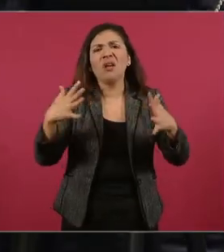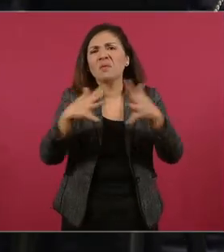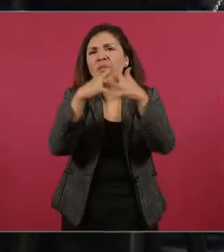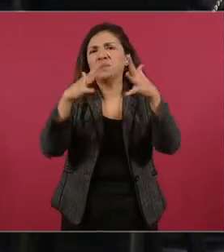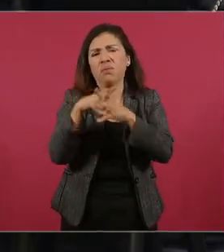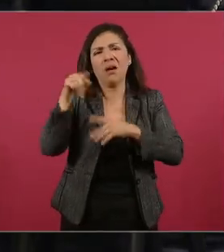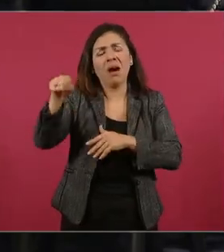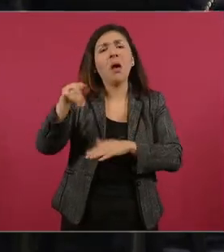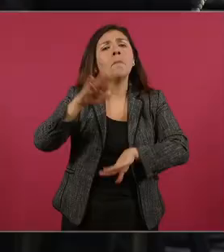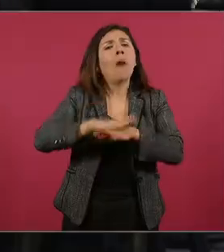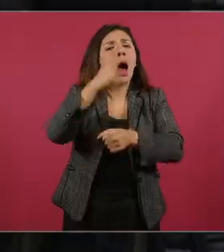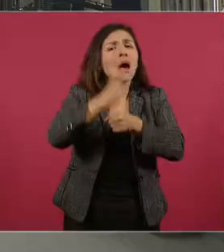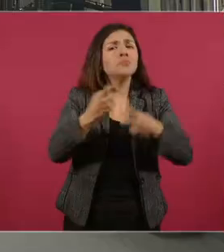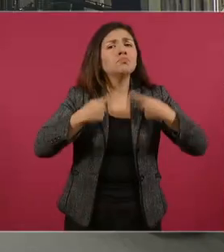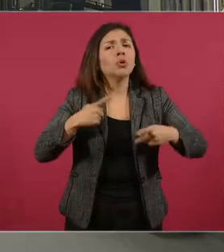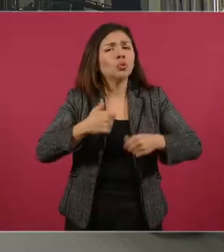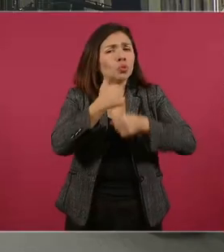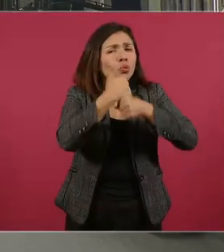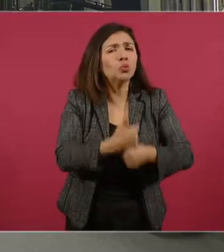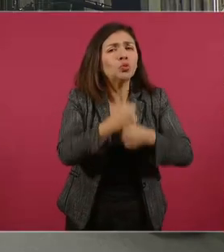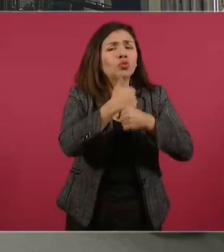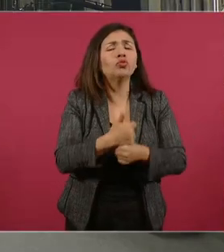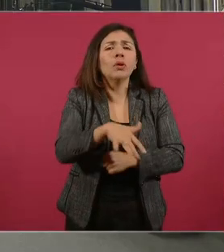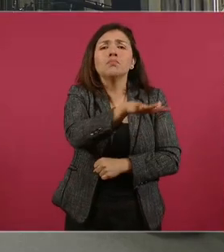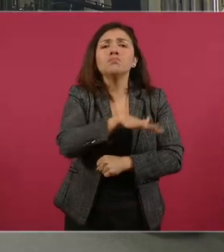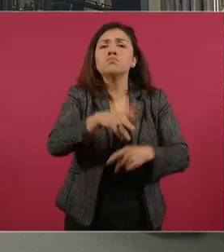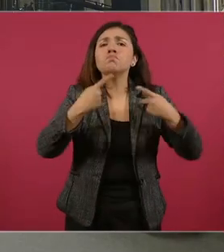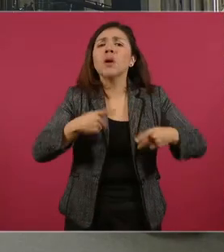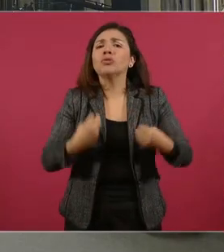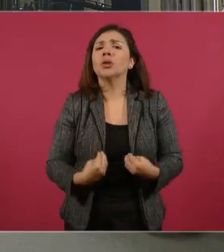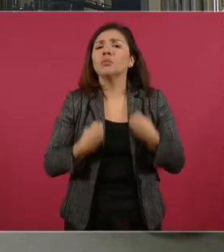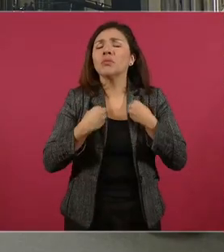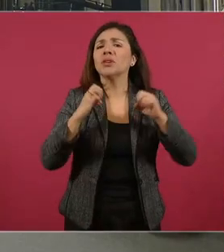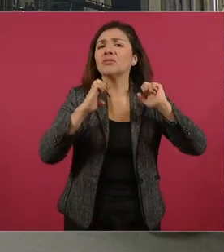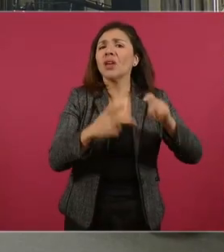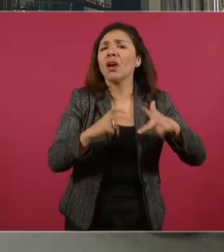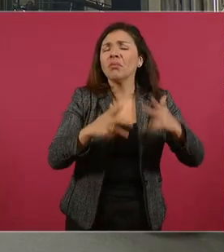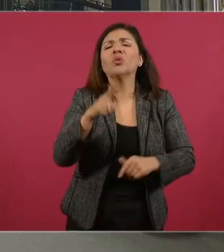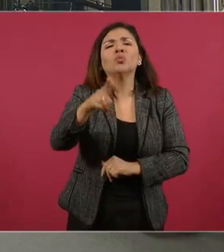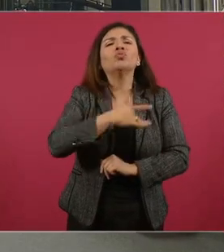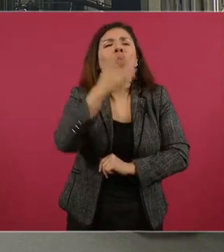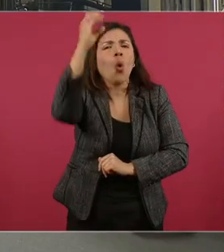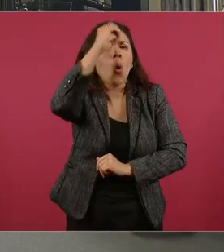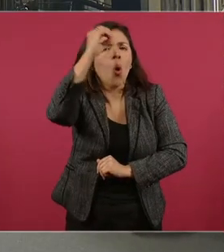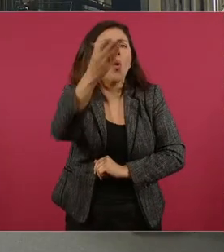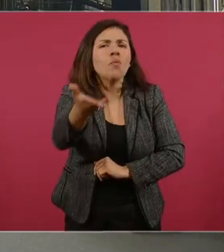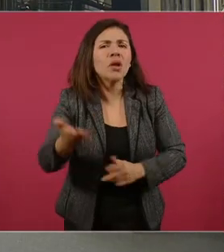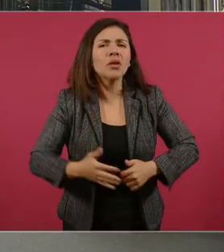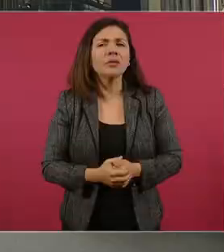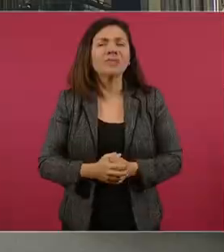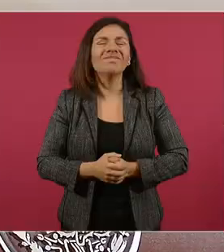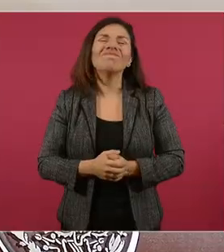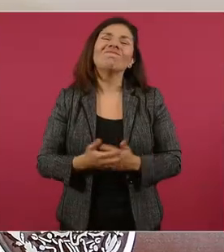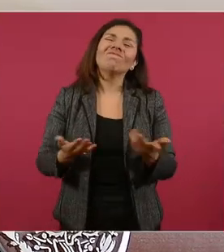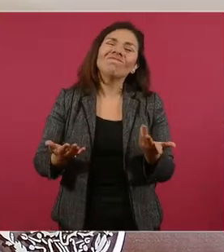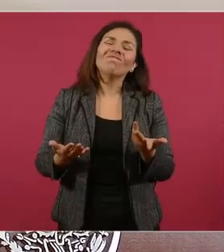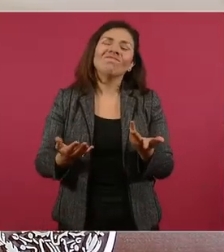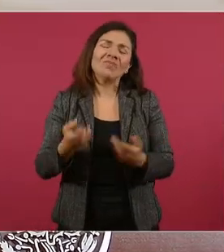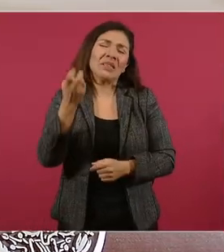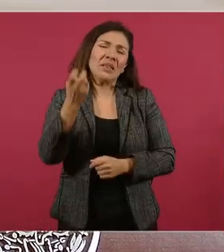población chiapaneca principalmente. Pues es un punto de vista que